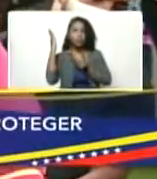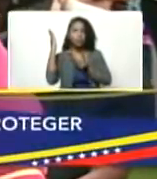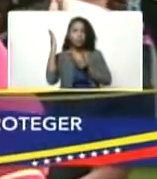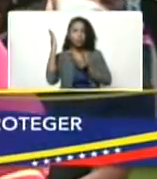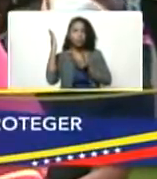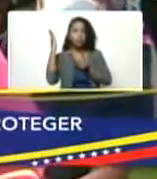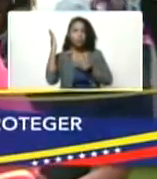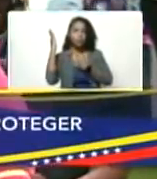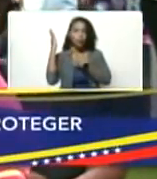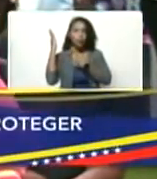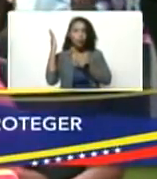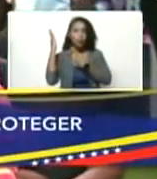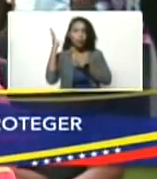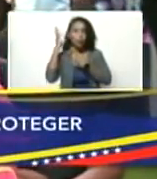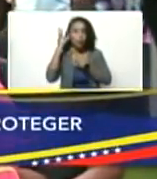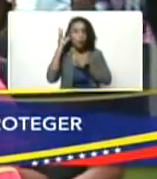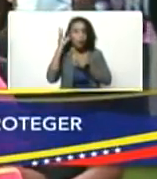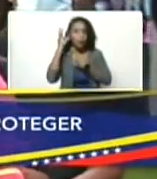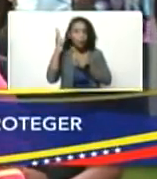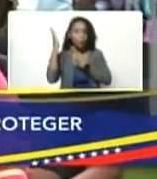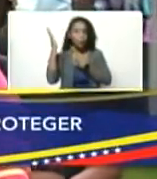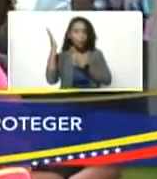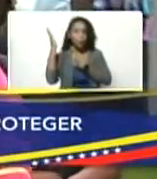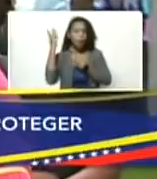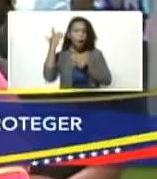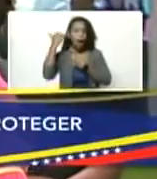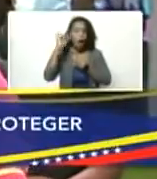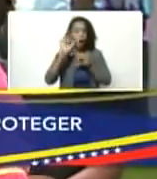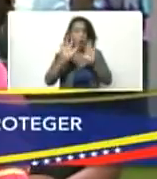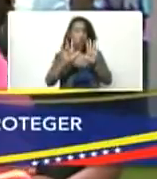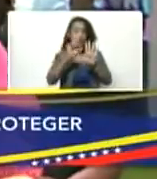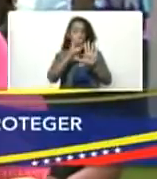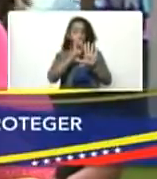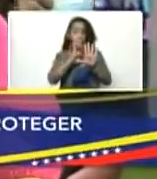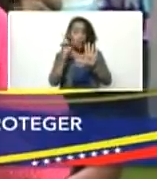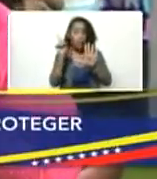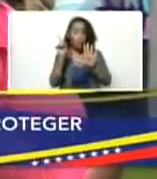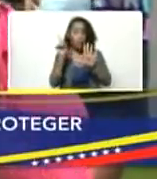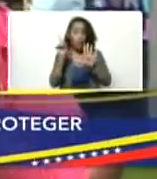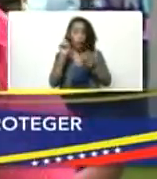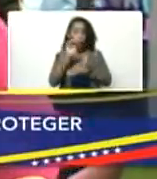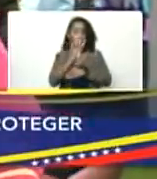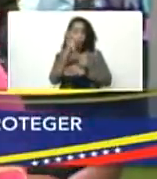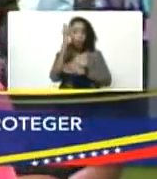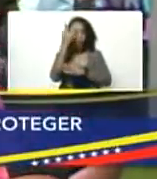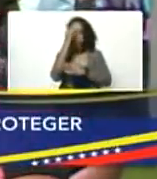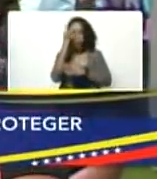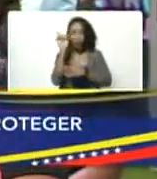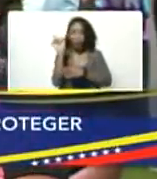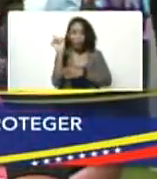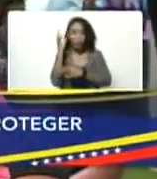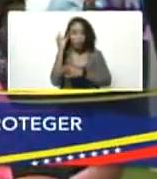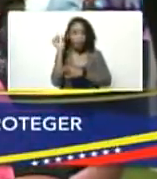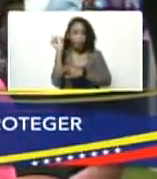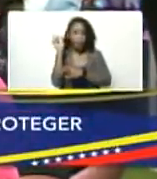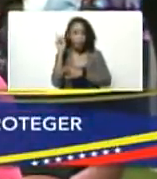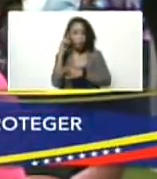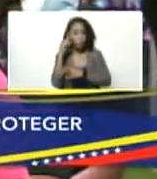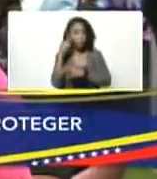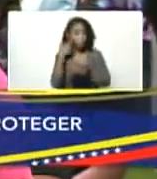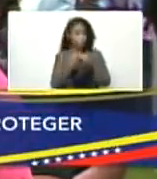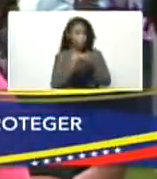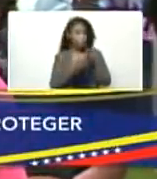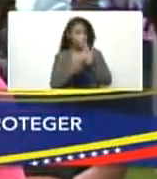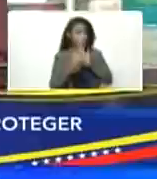Clara Josefina Vidal tenía 8 añitos cuando el 4 de febrero, ¿estás dando cuenta?